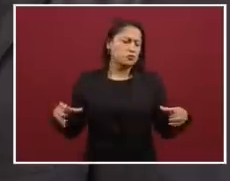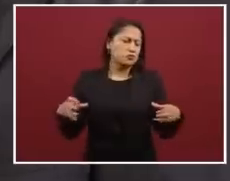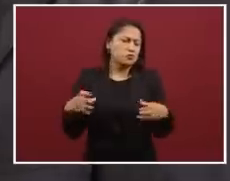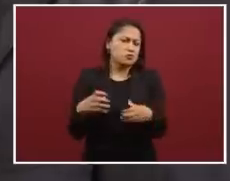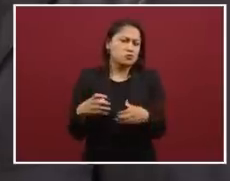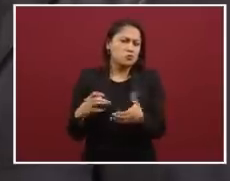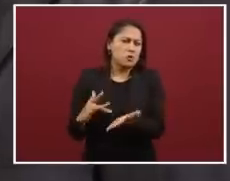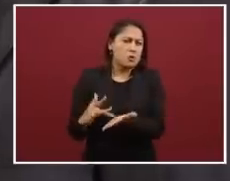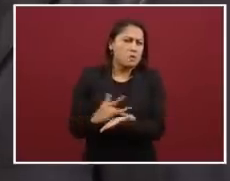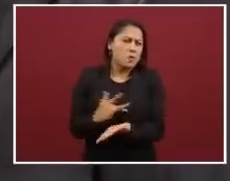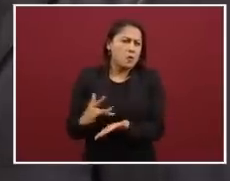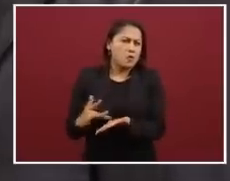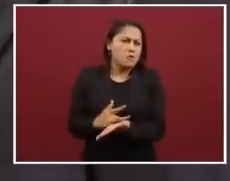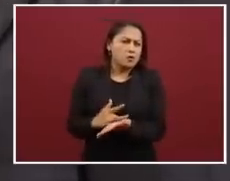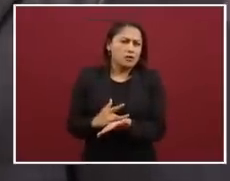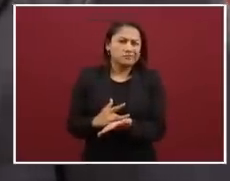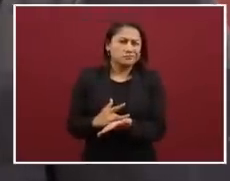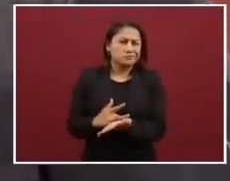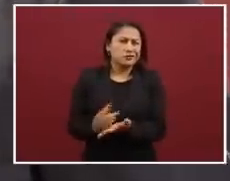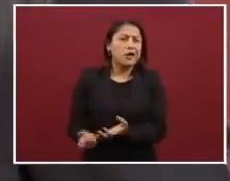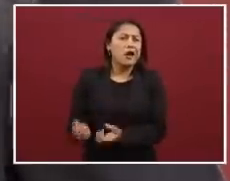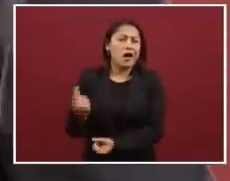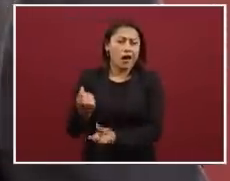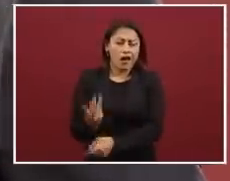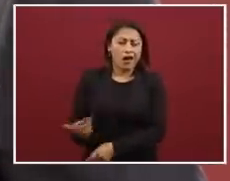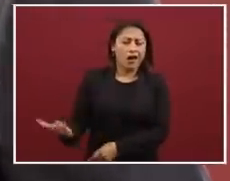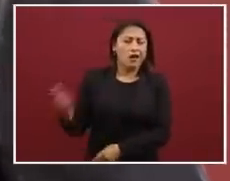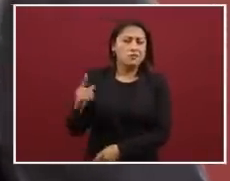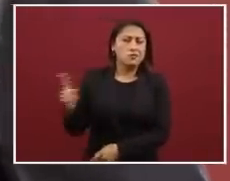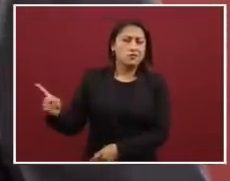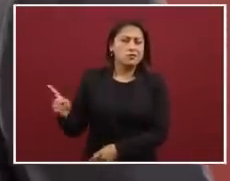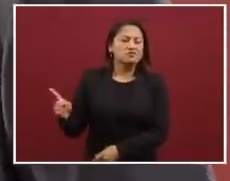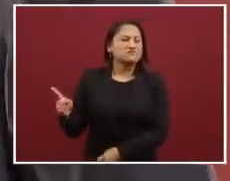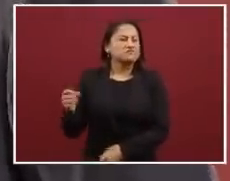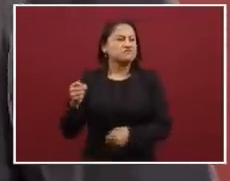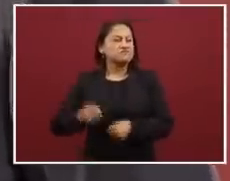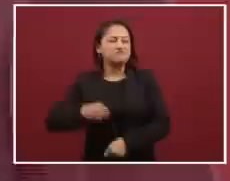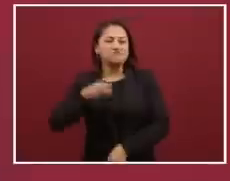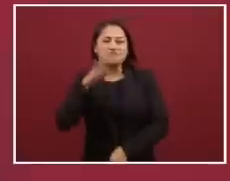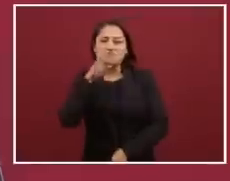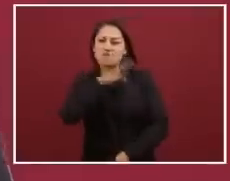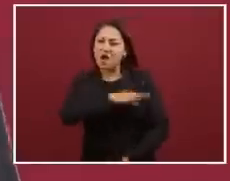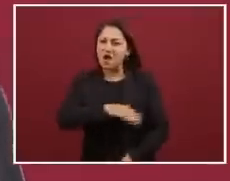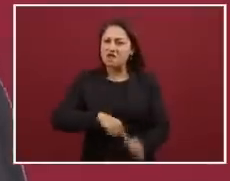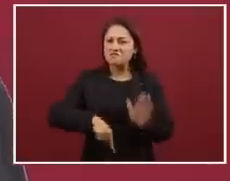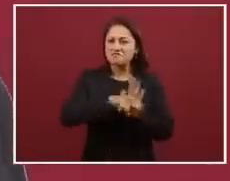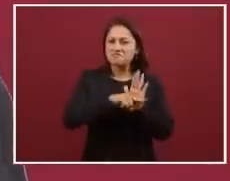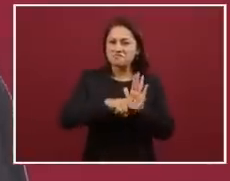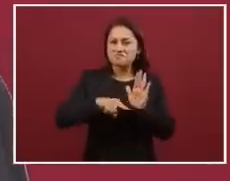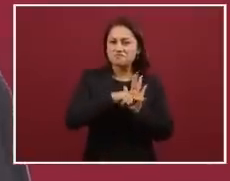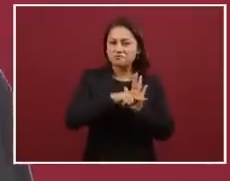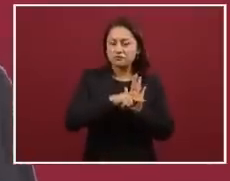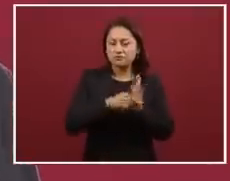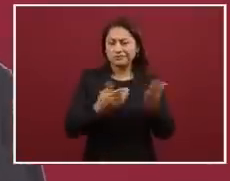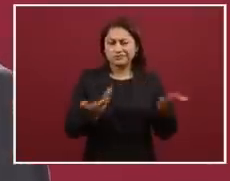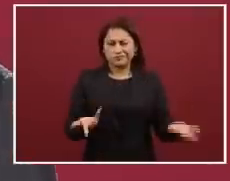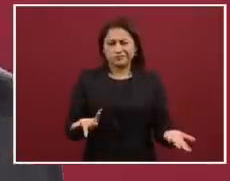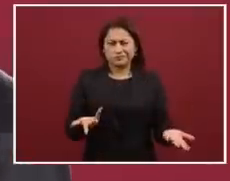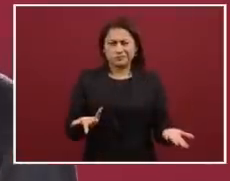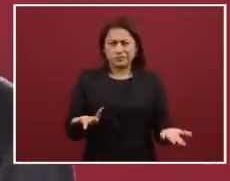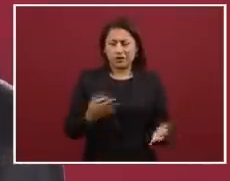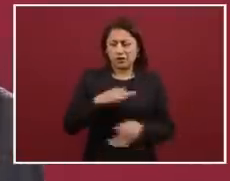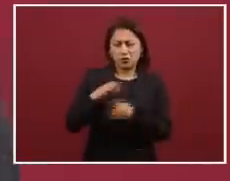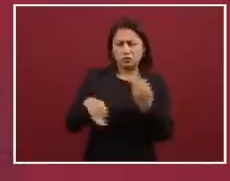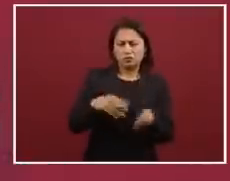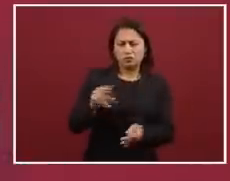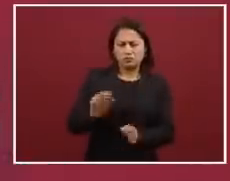mal. Desde luego, no todos. Ayer, por ejemplo, el